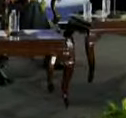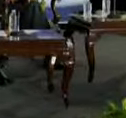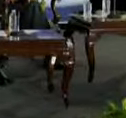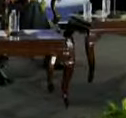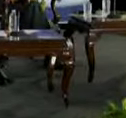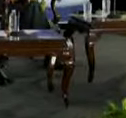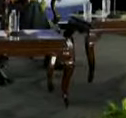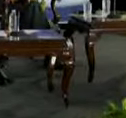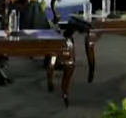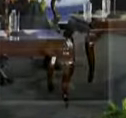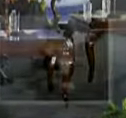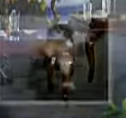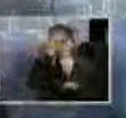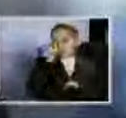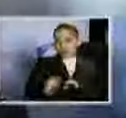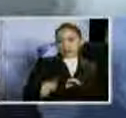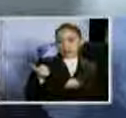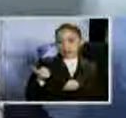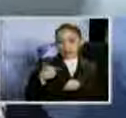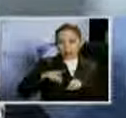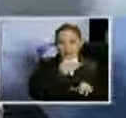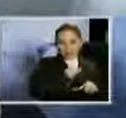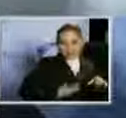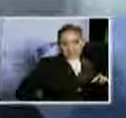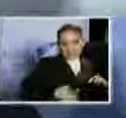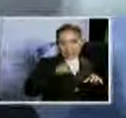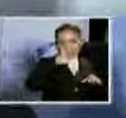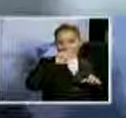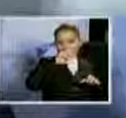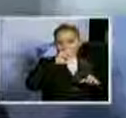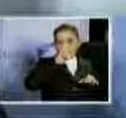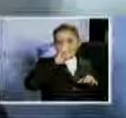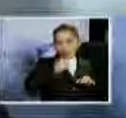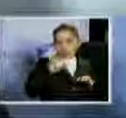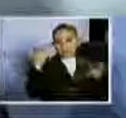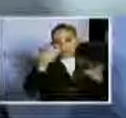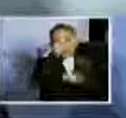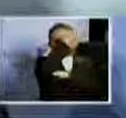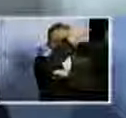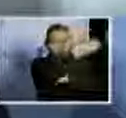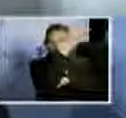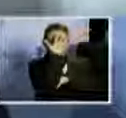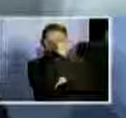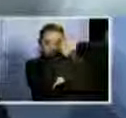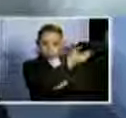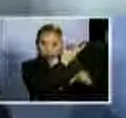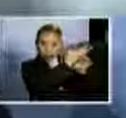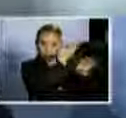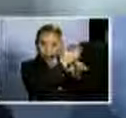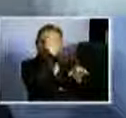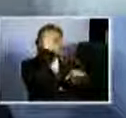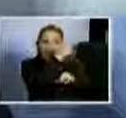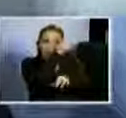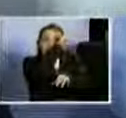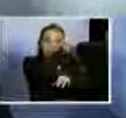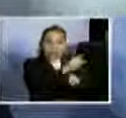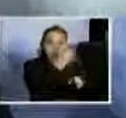sentido. Recordemos que la administración del presidente Calderón hizo una solicitud formal al gobierno de Estados Unidos para que